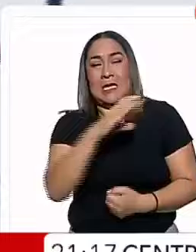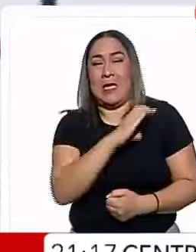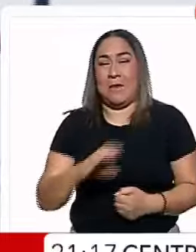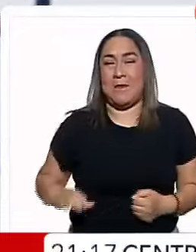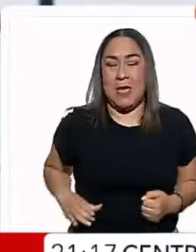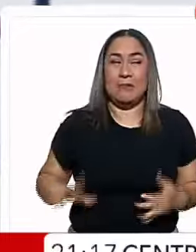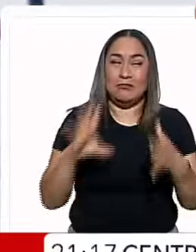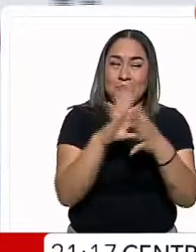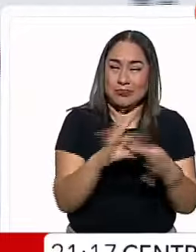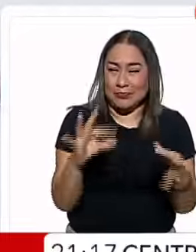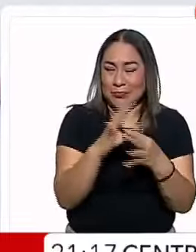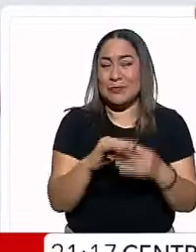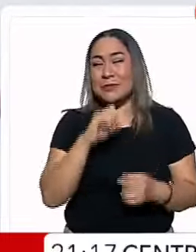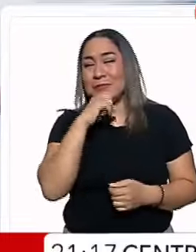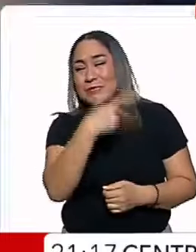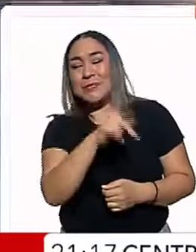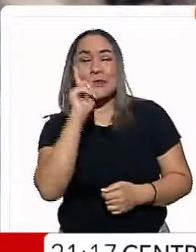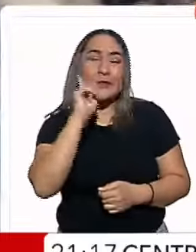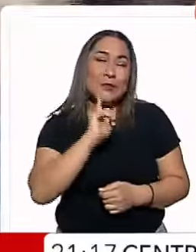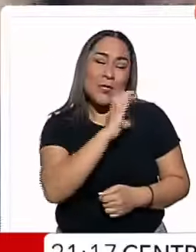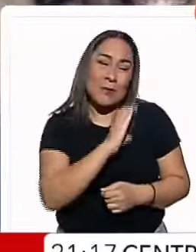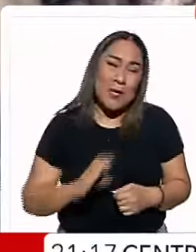de las y el candidato.